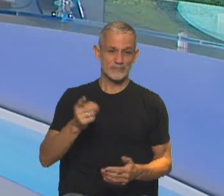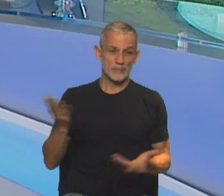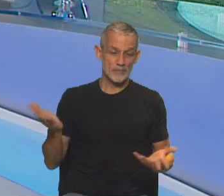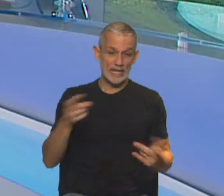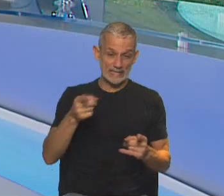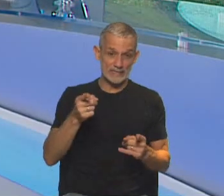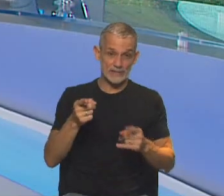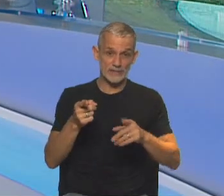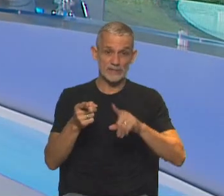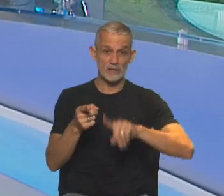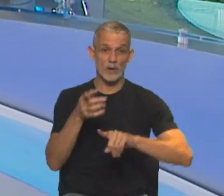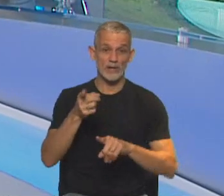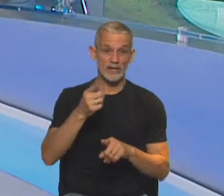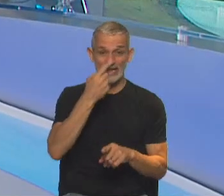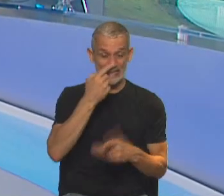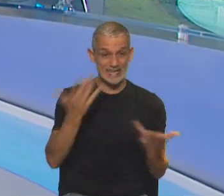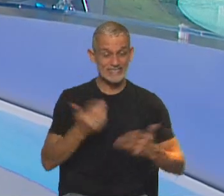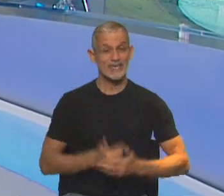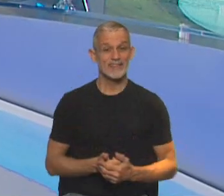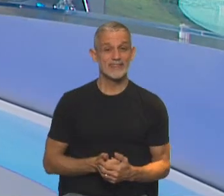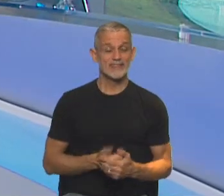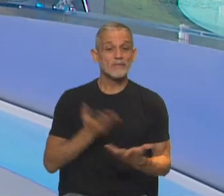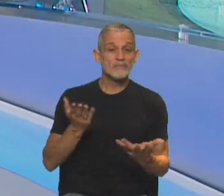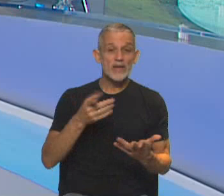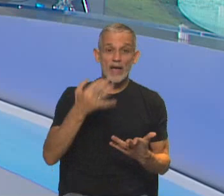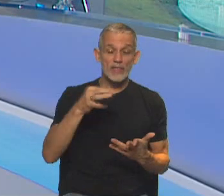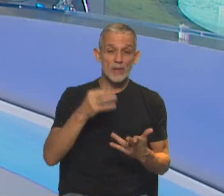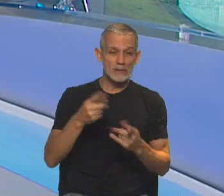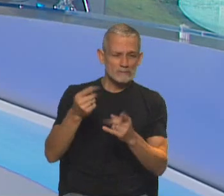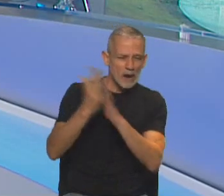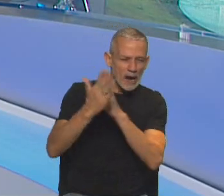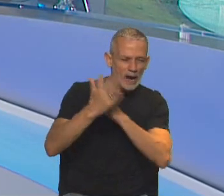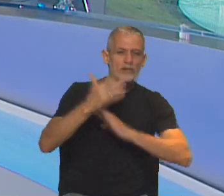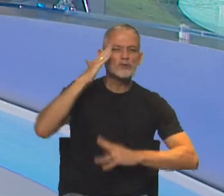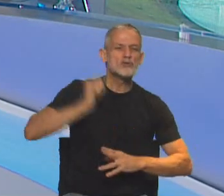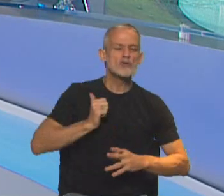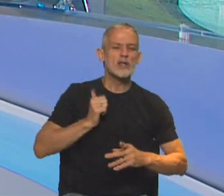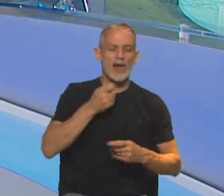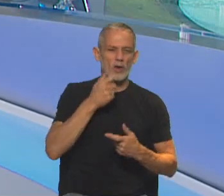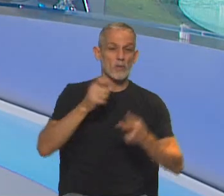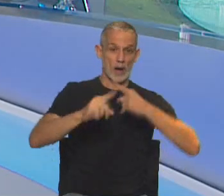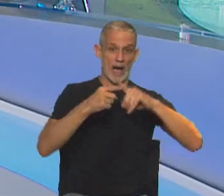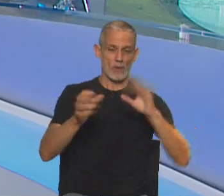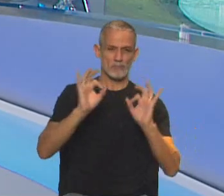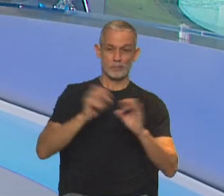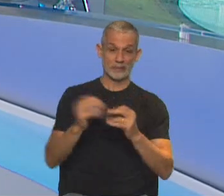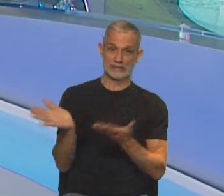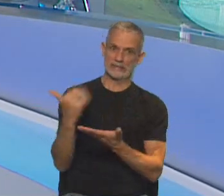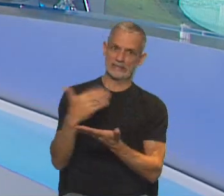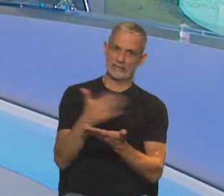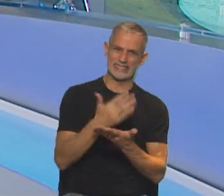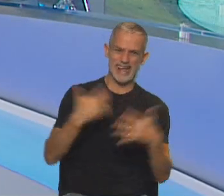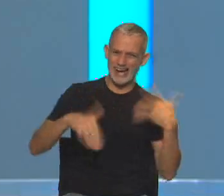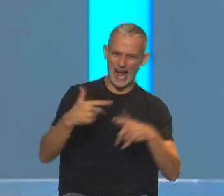Que es interesante, hay un relato que es interesante, que es que cuando tienen que evacuar a todos los soldados, como el pacto fue que los iban a evacuar lo más rápido